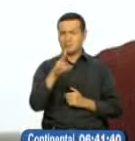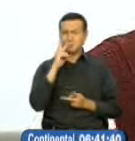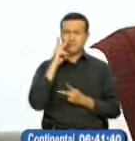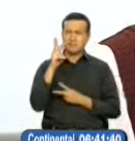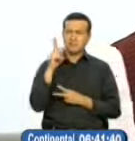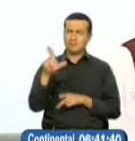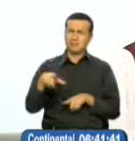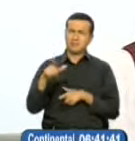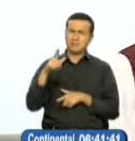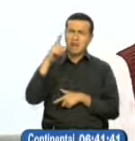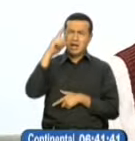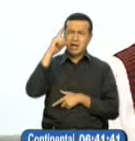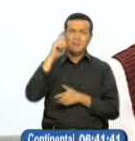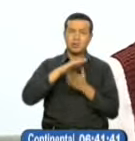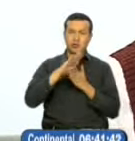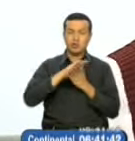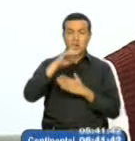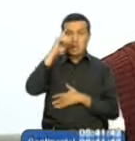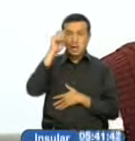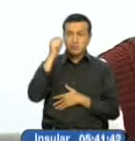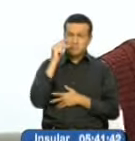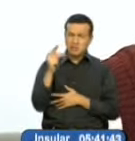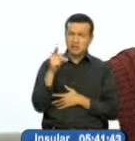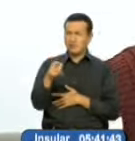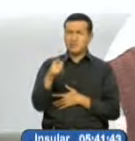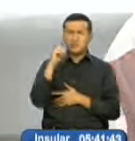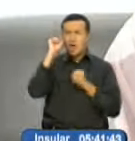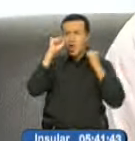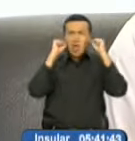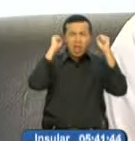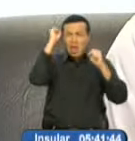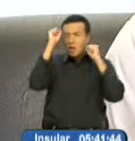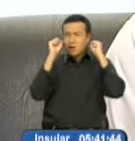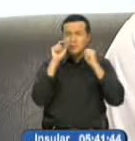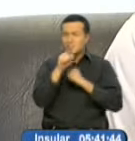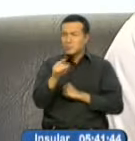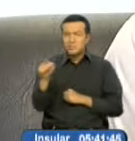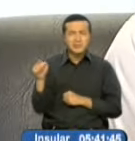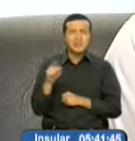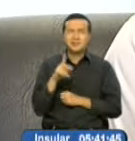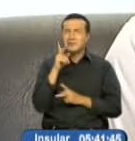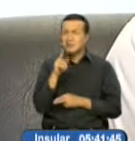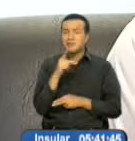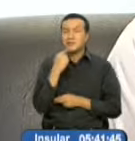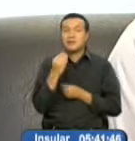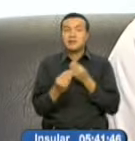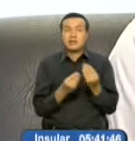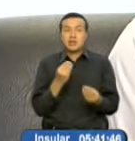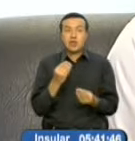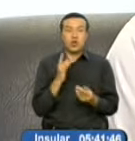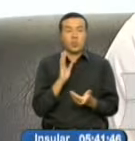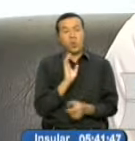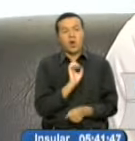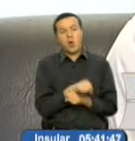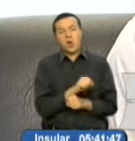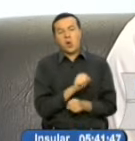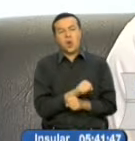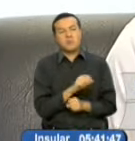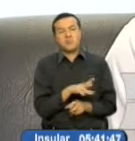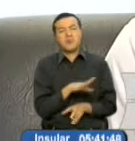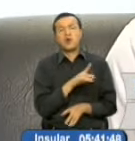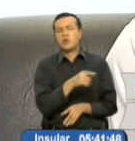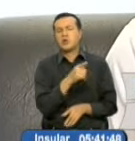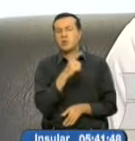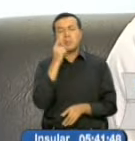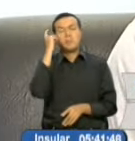comportamiento es parte de un escenario al que lo denomina esquizofrenia política. Se trata de apartarse, de desconocer y